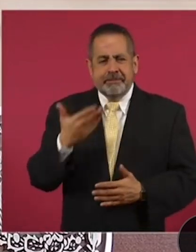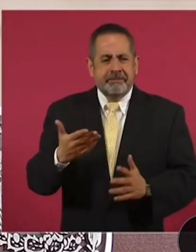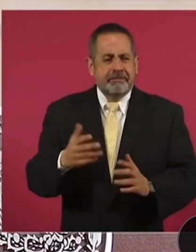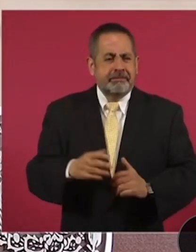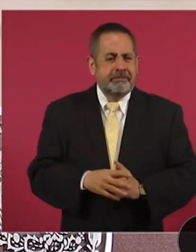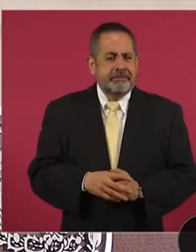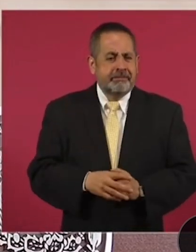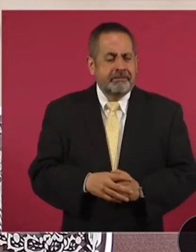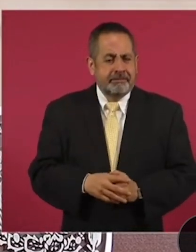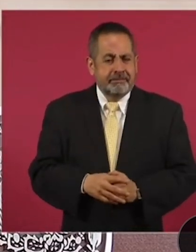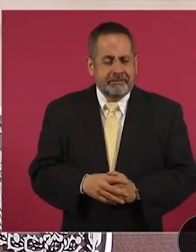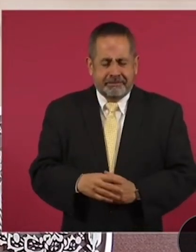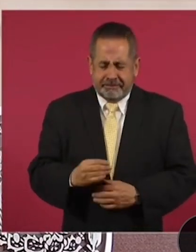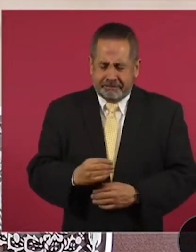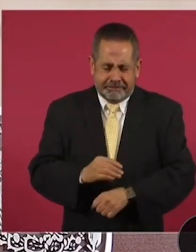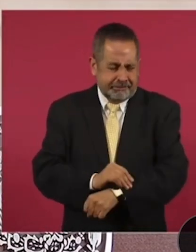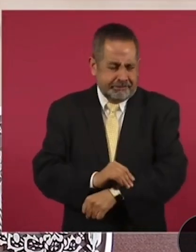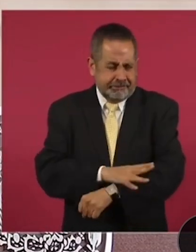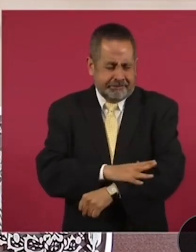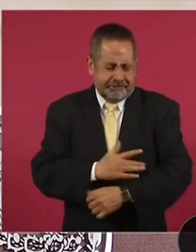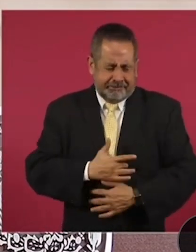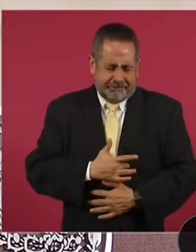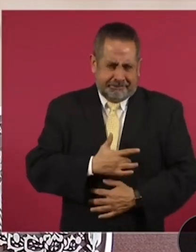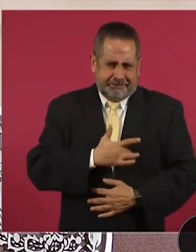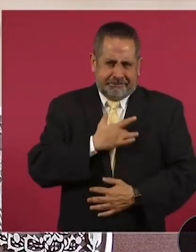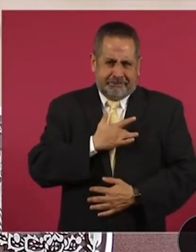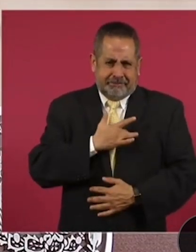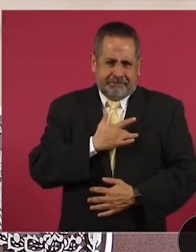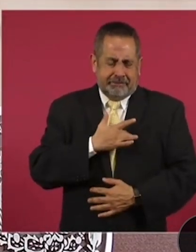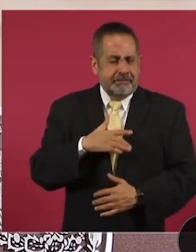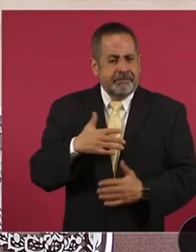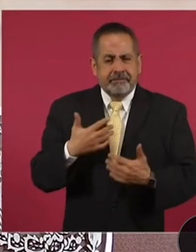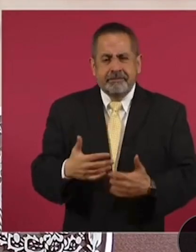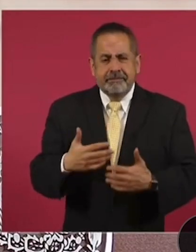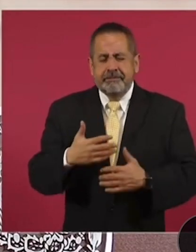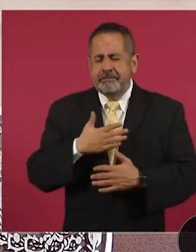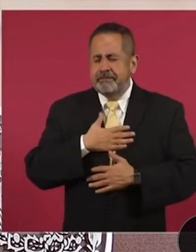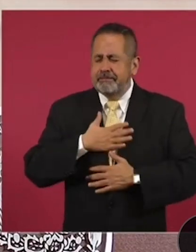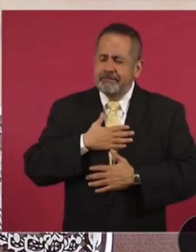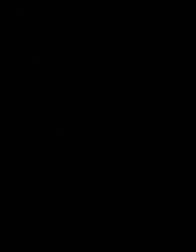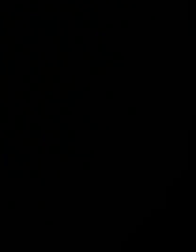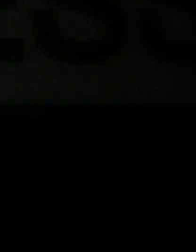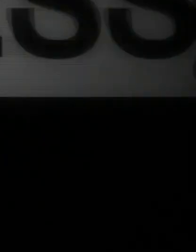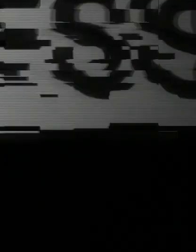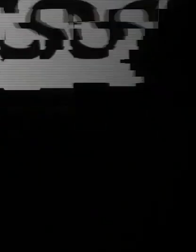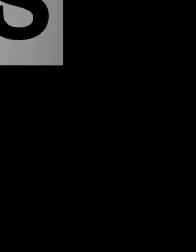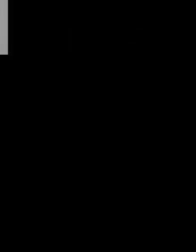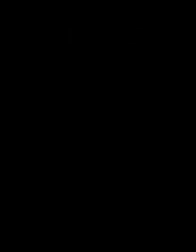me llega a lo más profundo de mi alma, de mis sentimientos.